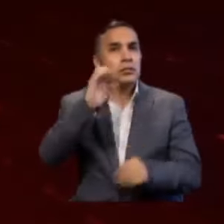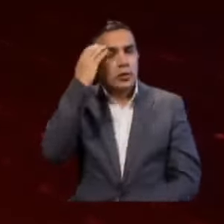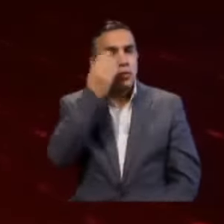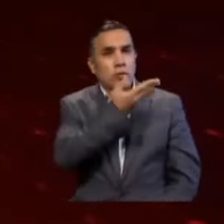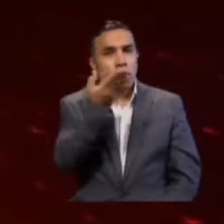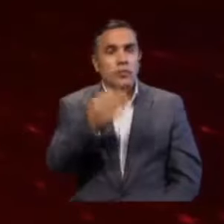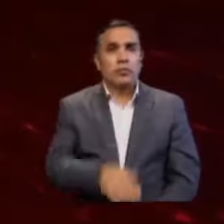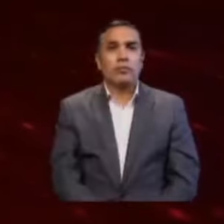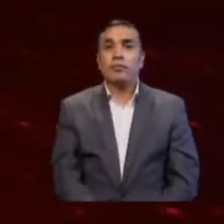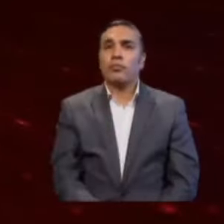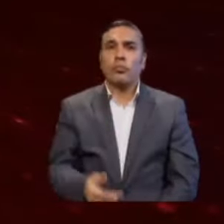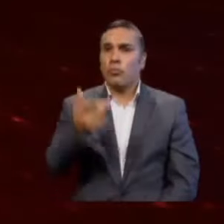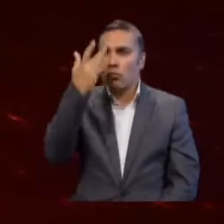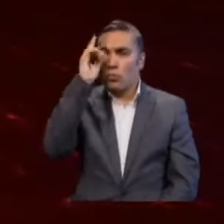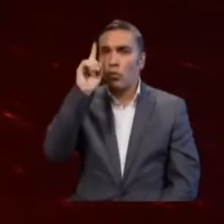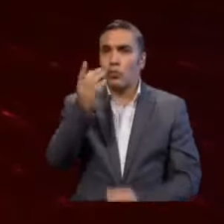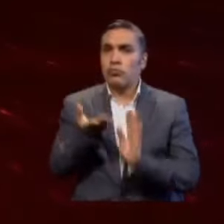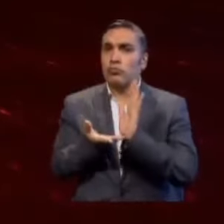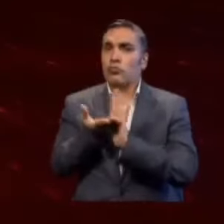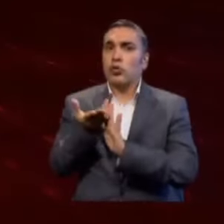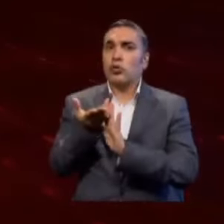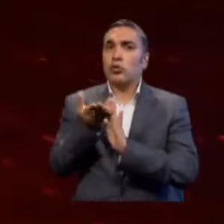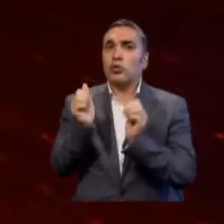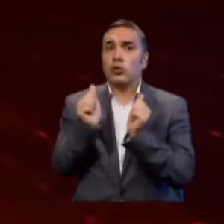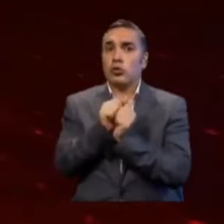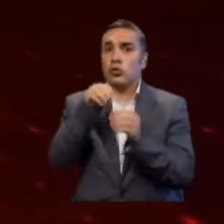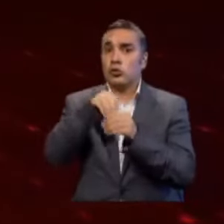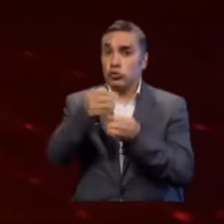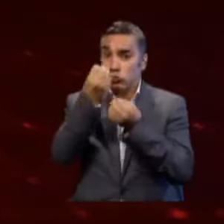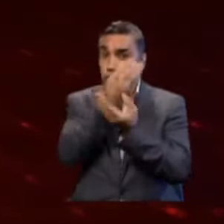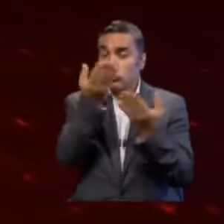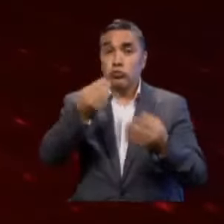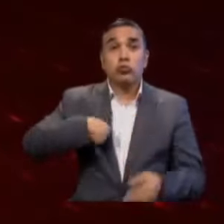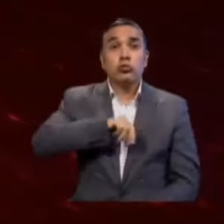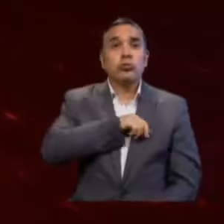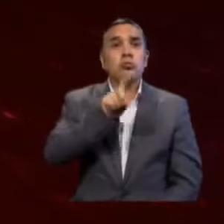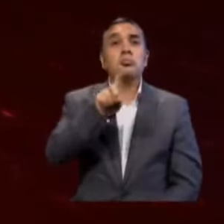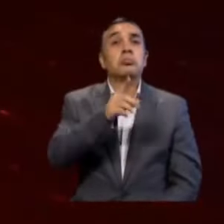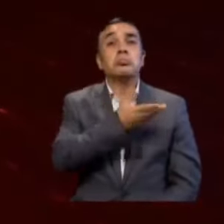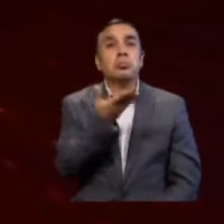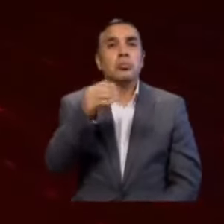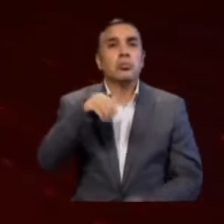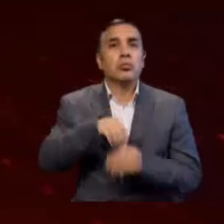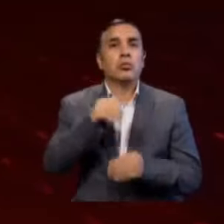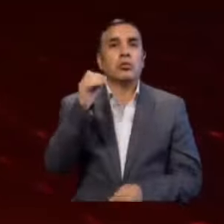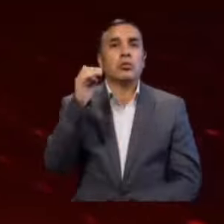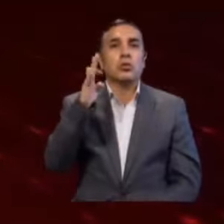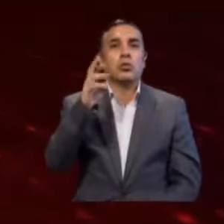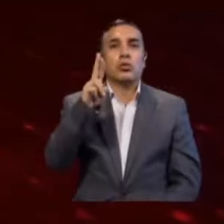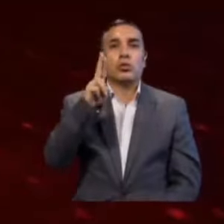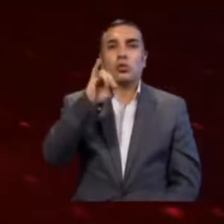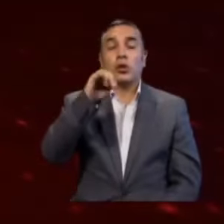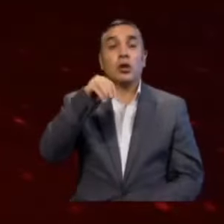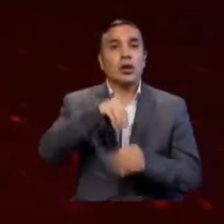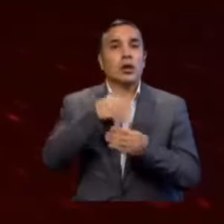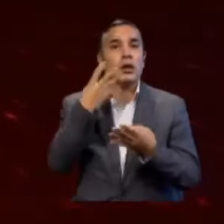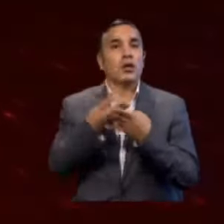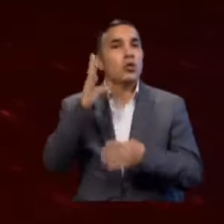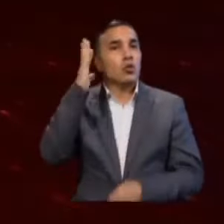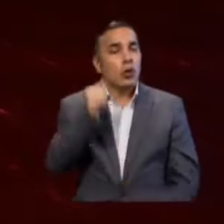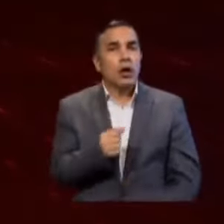porque el incremento, el último incremento, de acuerdo a esta información que le estamos revelando, se habría dado en el Turi, en la cárcel de Cuenca, donde